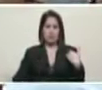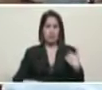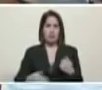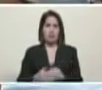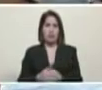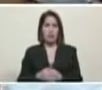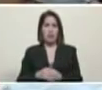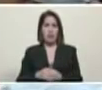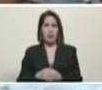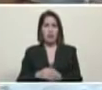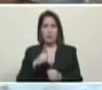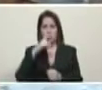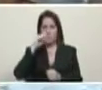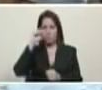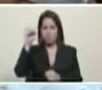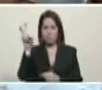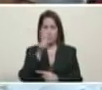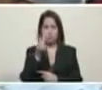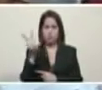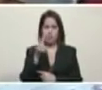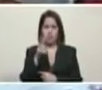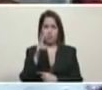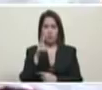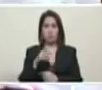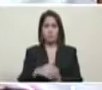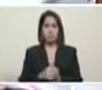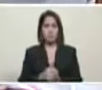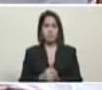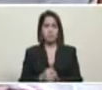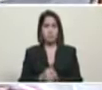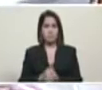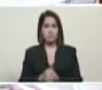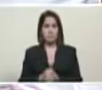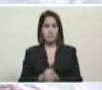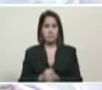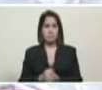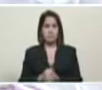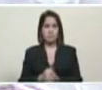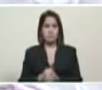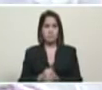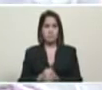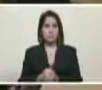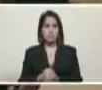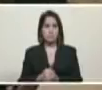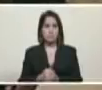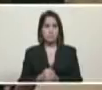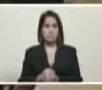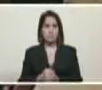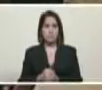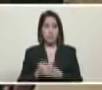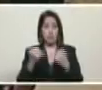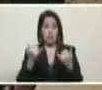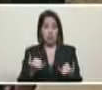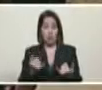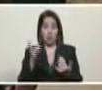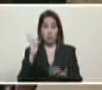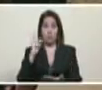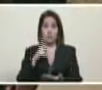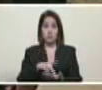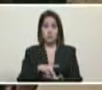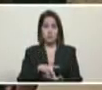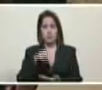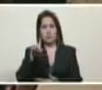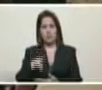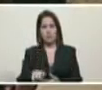la máxima autoridad venezolana, presidente Nicolás Maduro Moros. Se encuentran acá presentes, además,